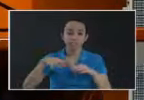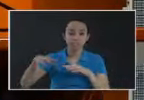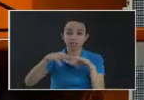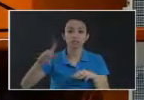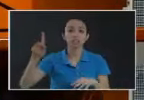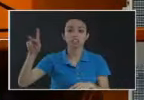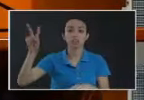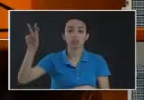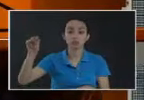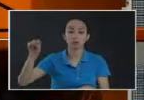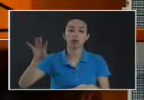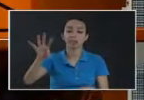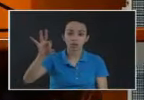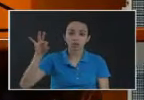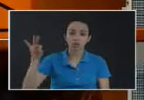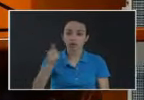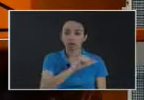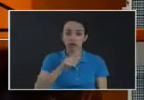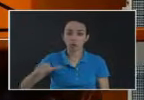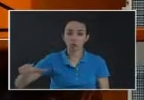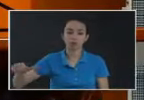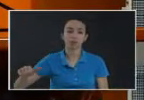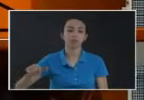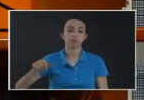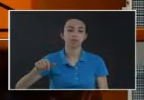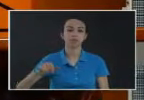agua. Cuando llegaron a Mara,